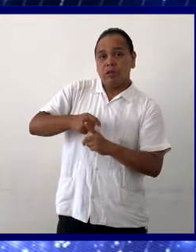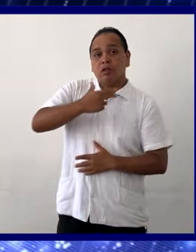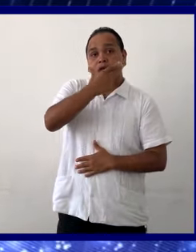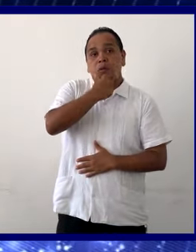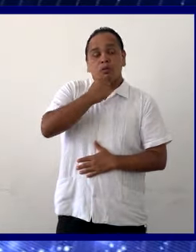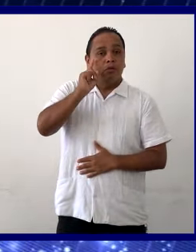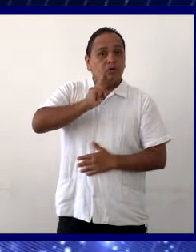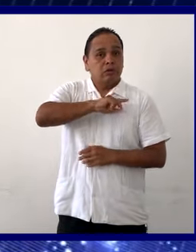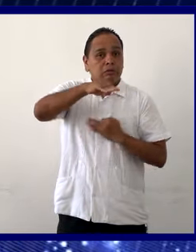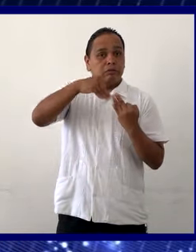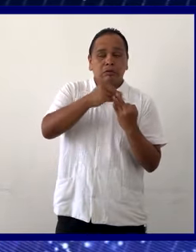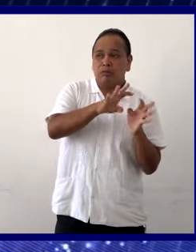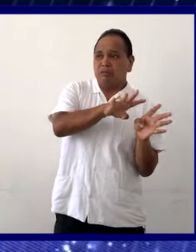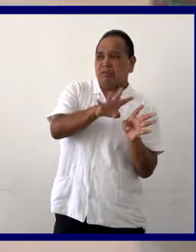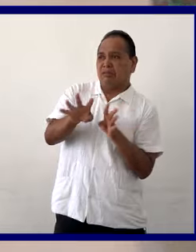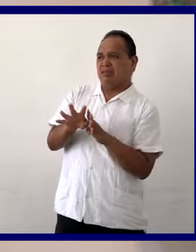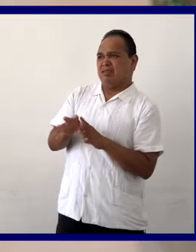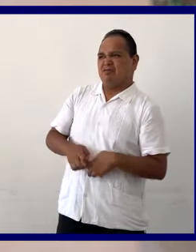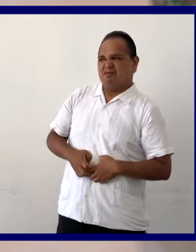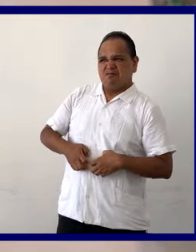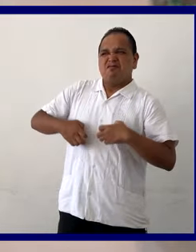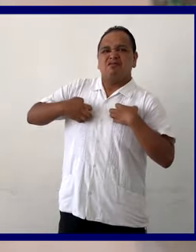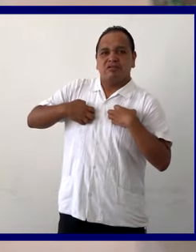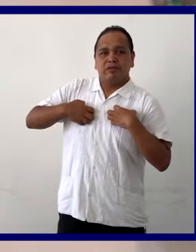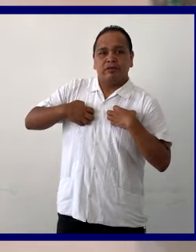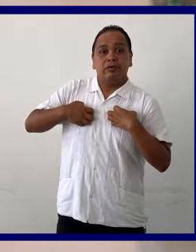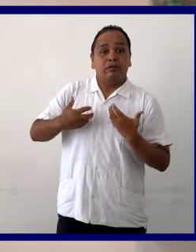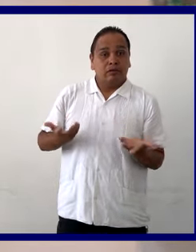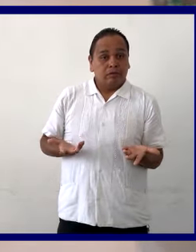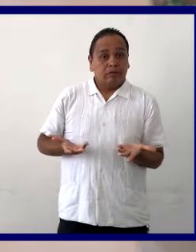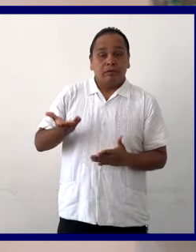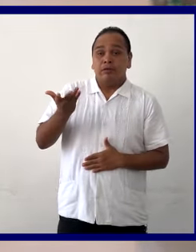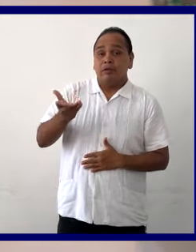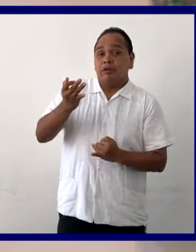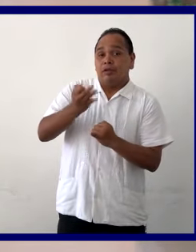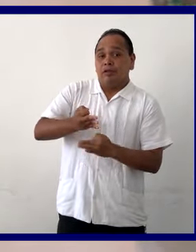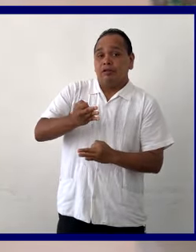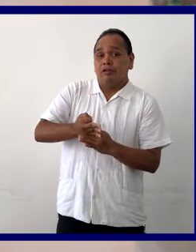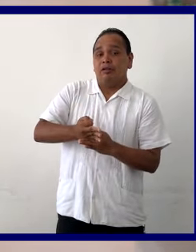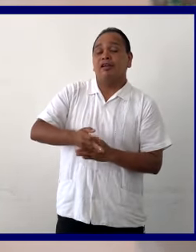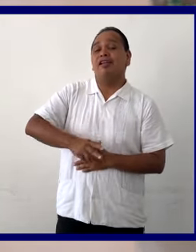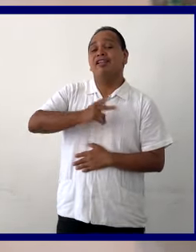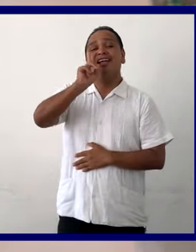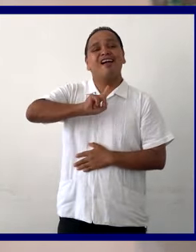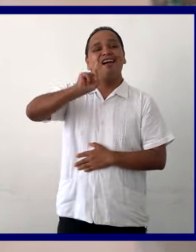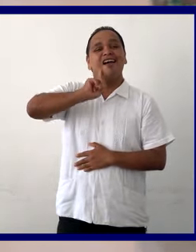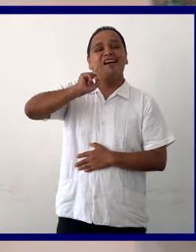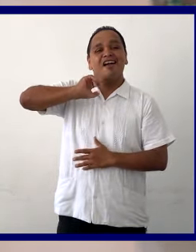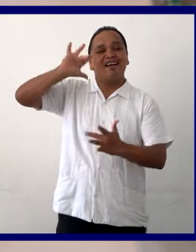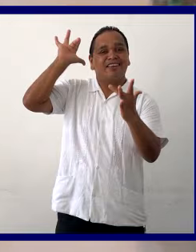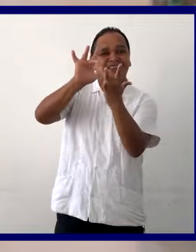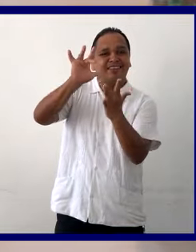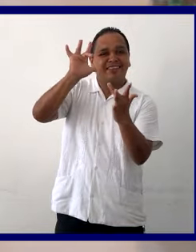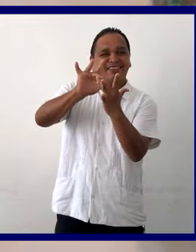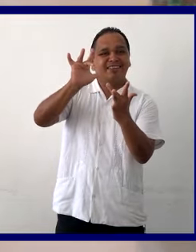y que exigen una explicación. Y justamente para aclarar toda esta situación tenemos a Rosalía en exclusiva en enlace vía